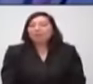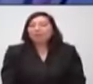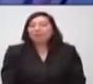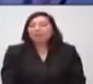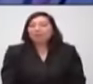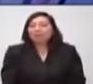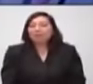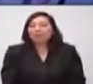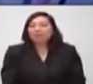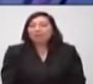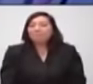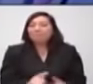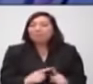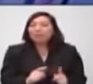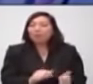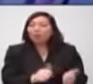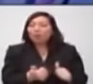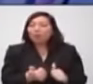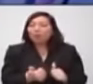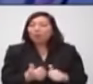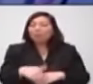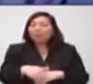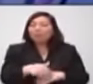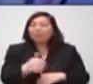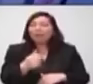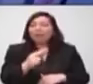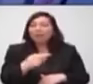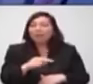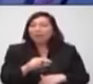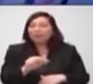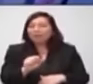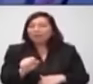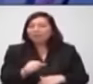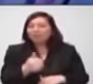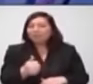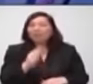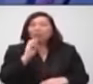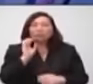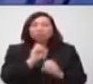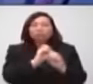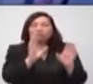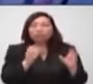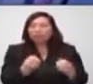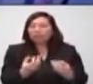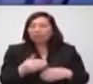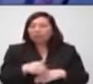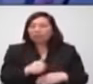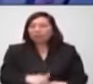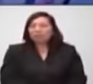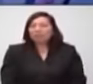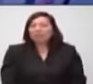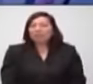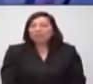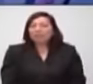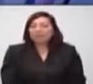pero esos vehículos se han pasado tanto a Arenales como a Petituar. O sea, la contaminación, el caos vehicular que había en la Arequipa, se